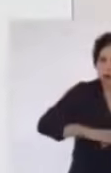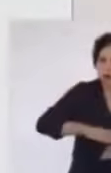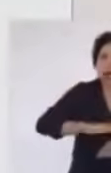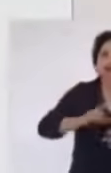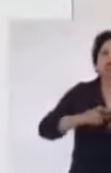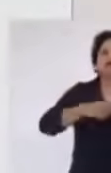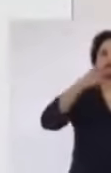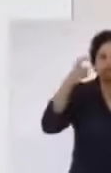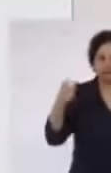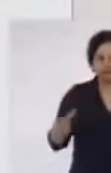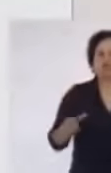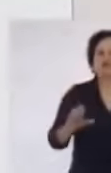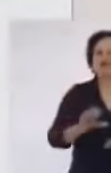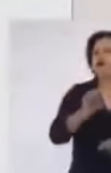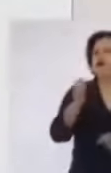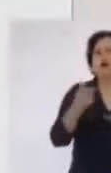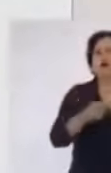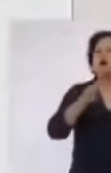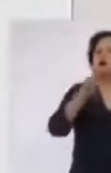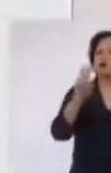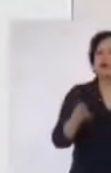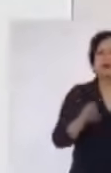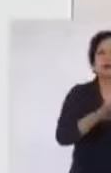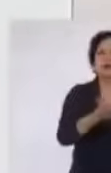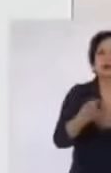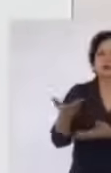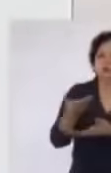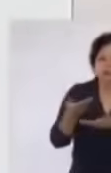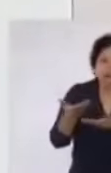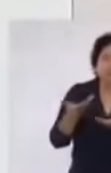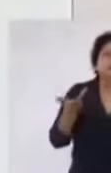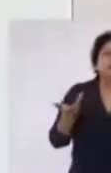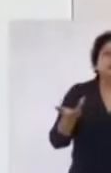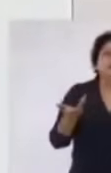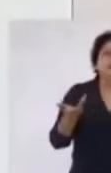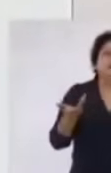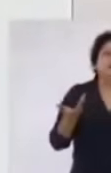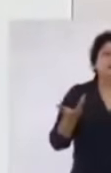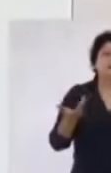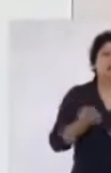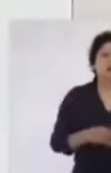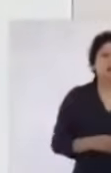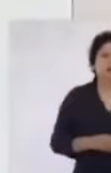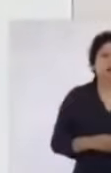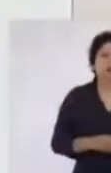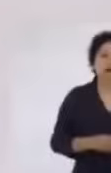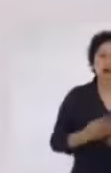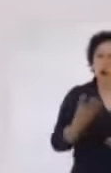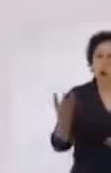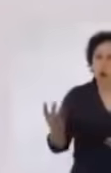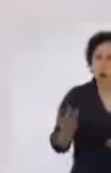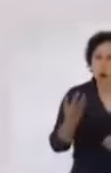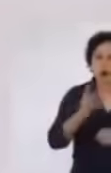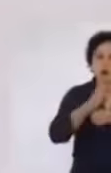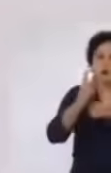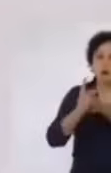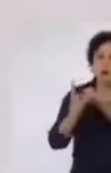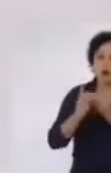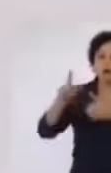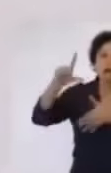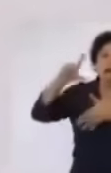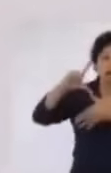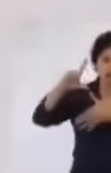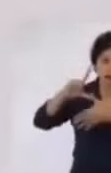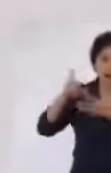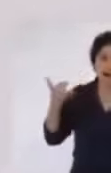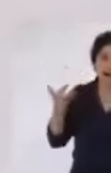y otros temas importantes de la relación. Tuvimos oportunidad de vernos juntos cuatro países de América